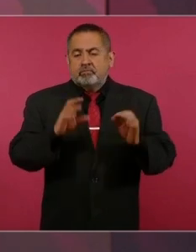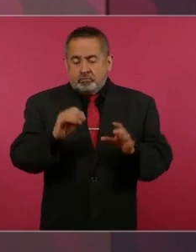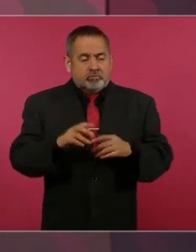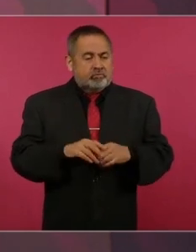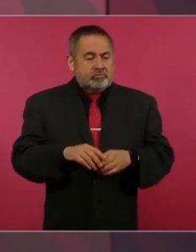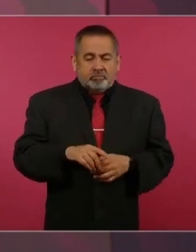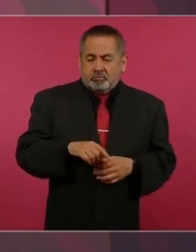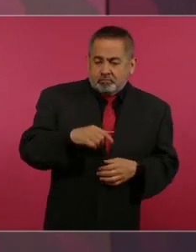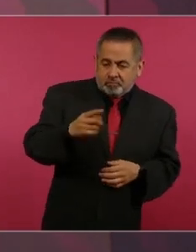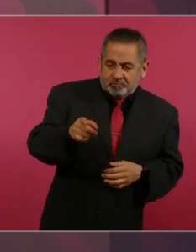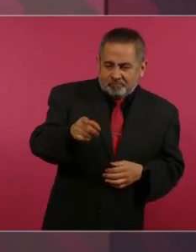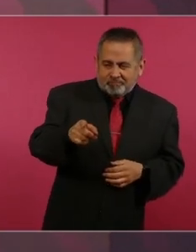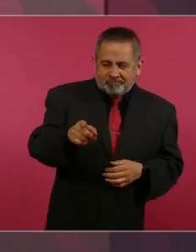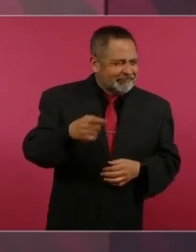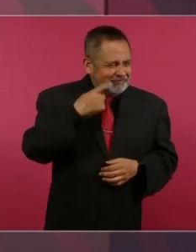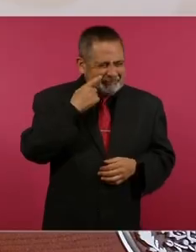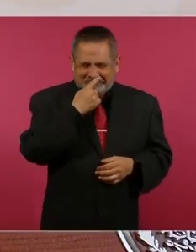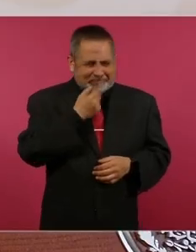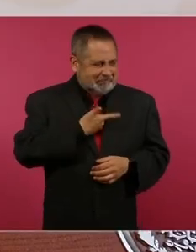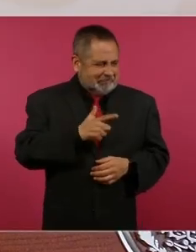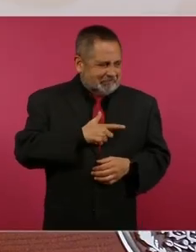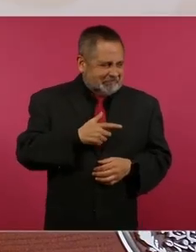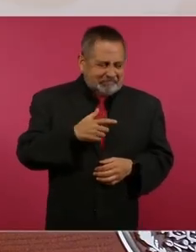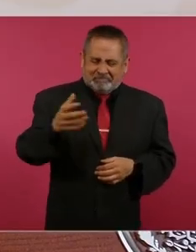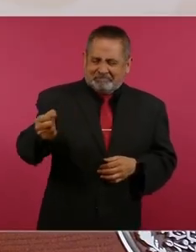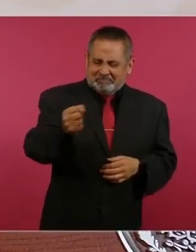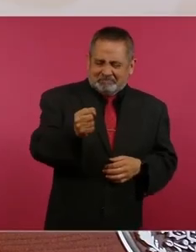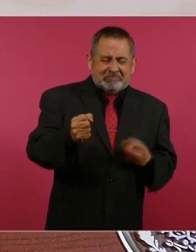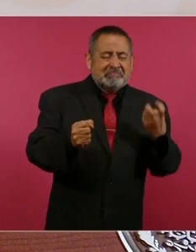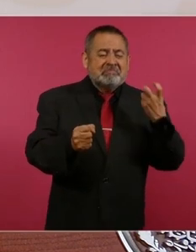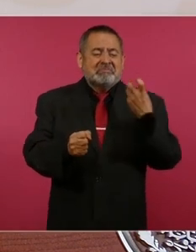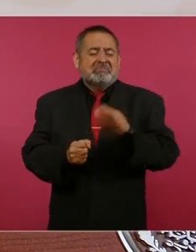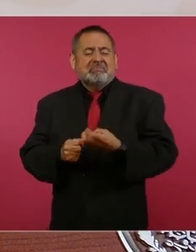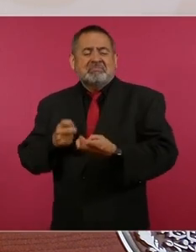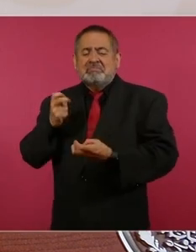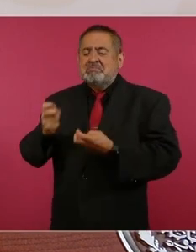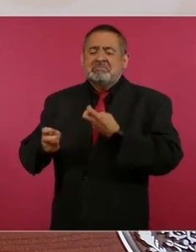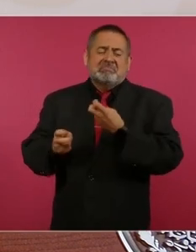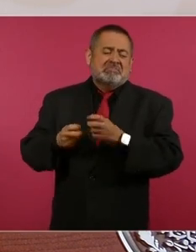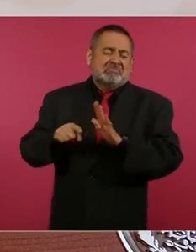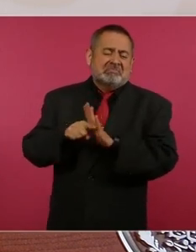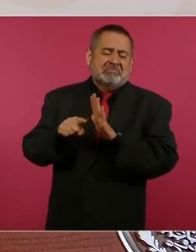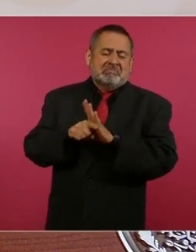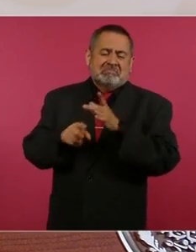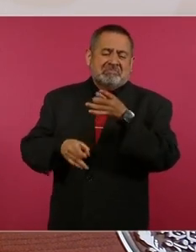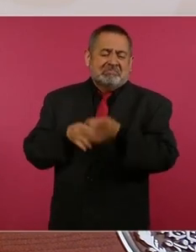desprestigiar, acabar a un dirigente opositor.